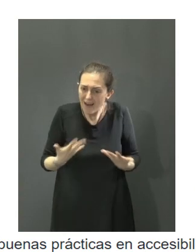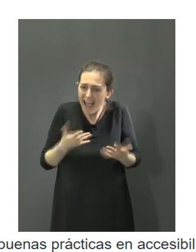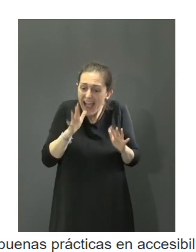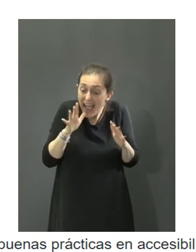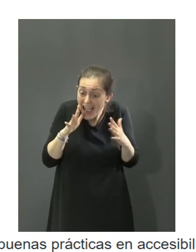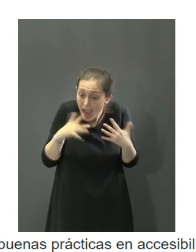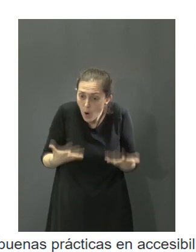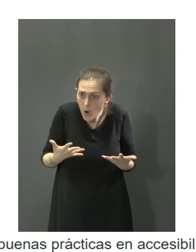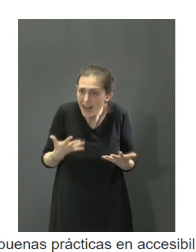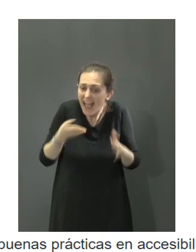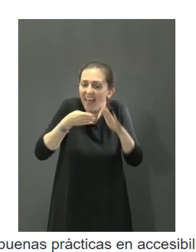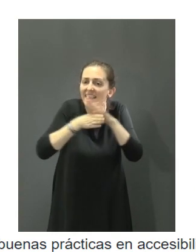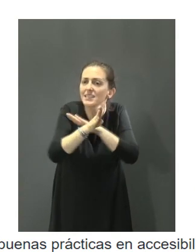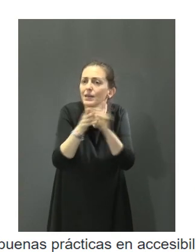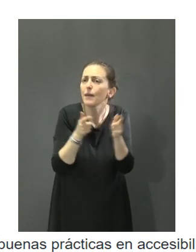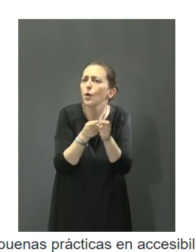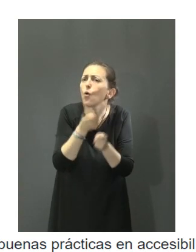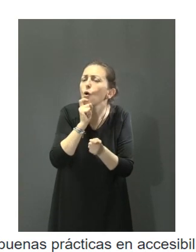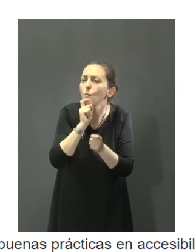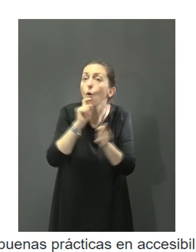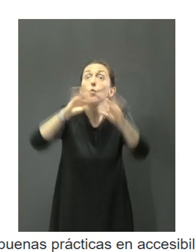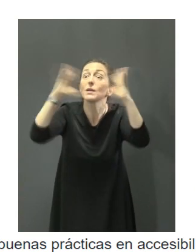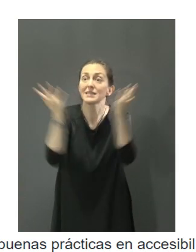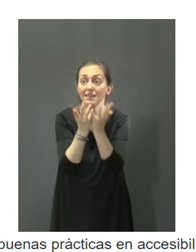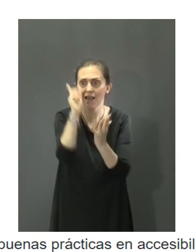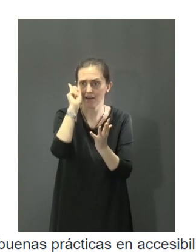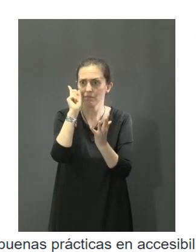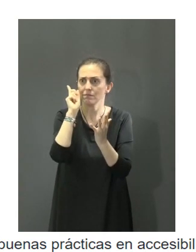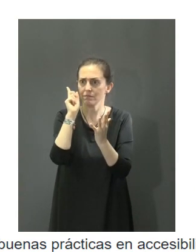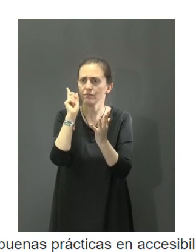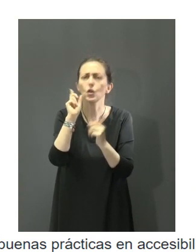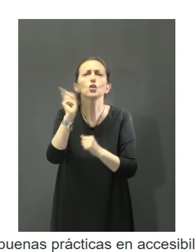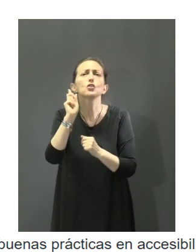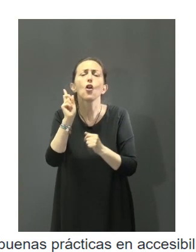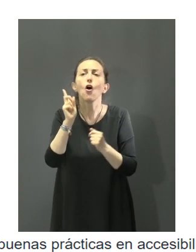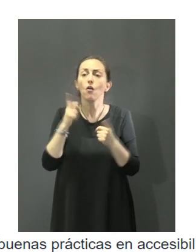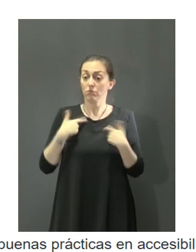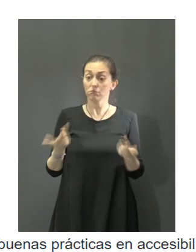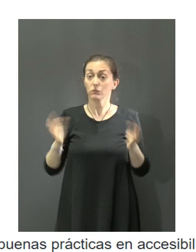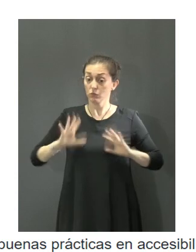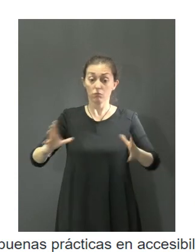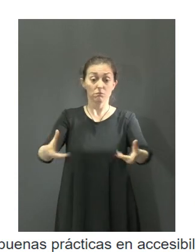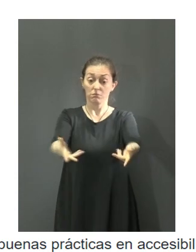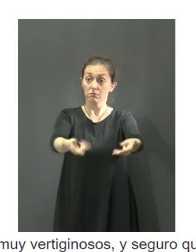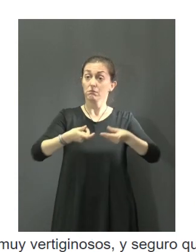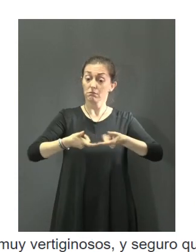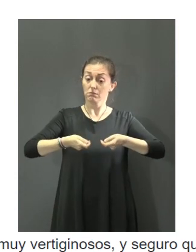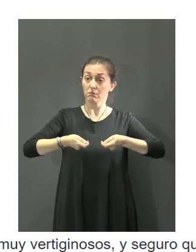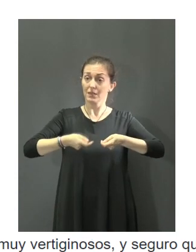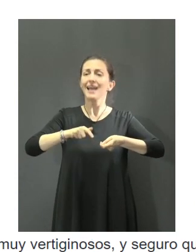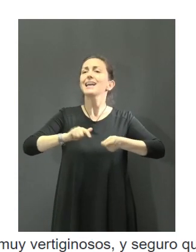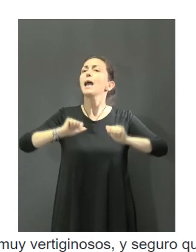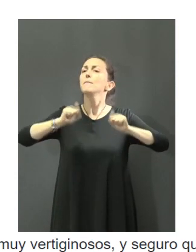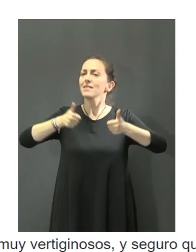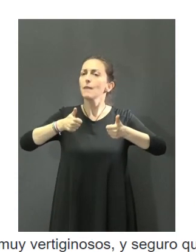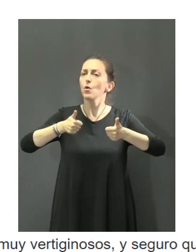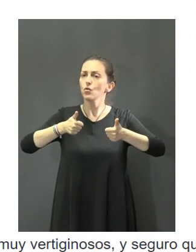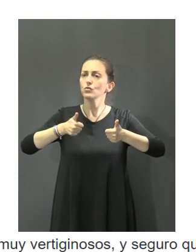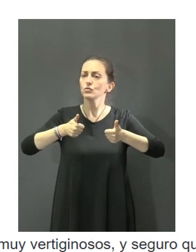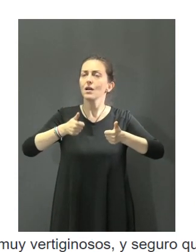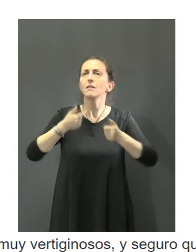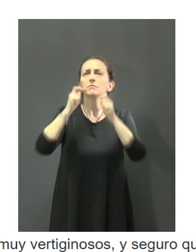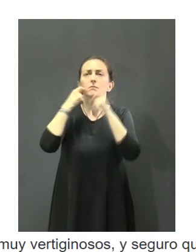punto estamos con la accesibilidad universal, no solo la física, que es quizá con la que primero se empezó a